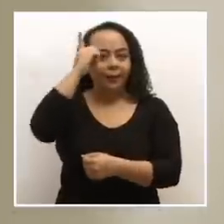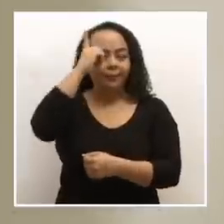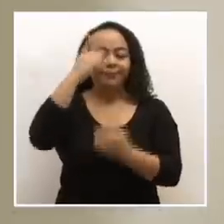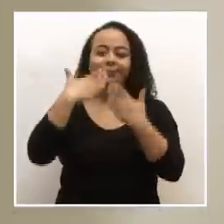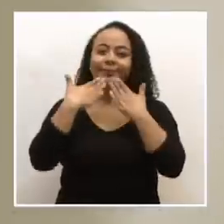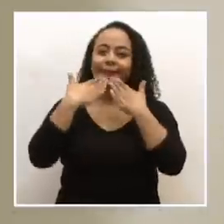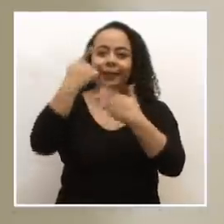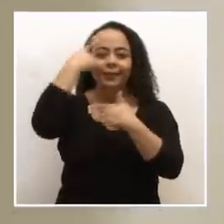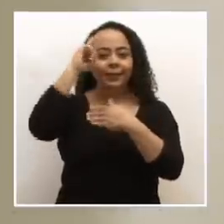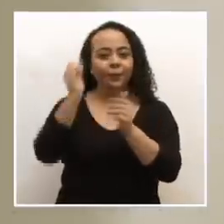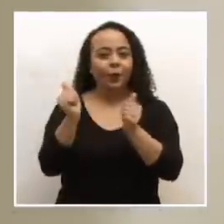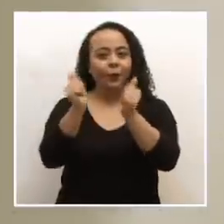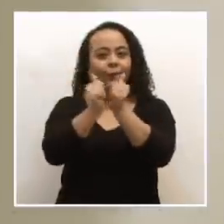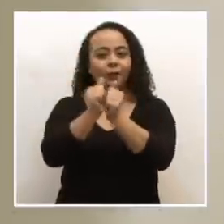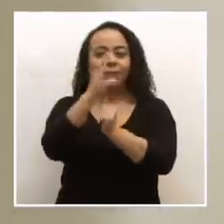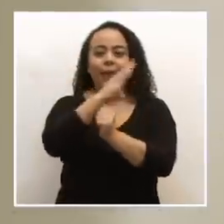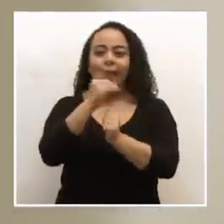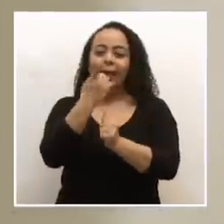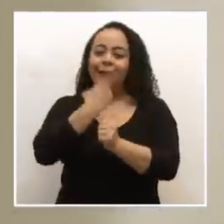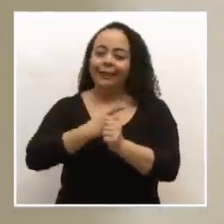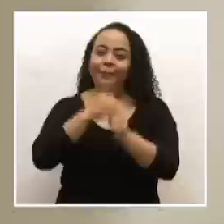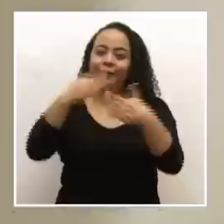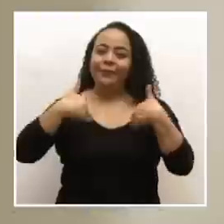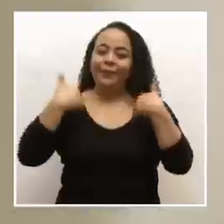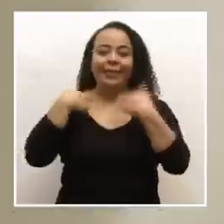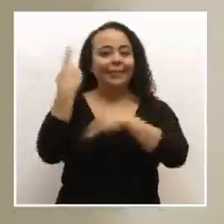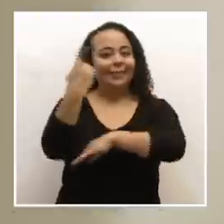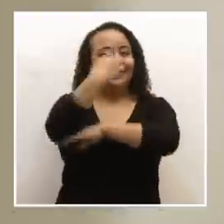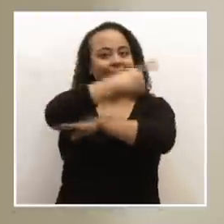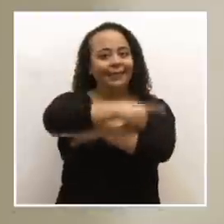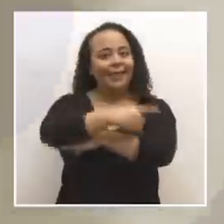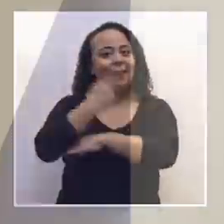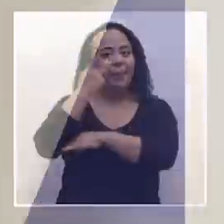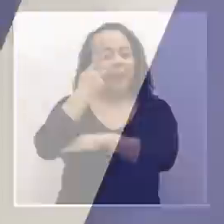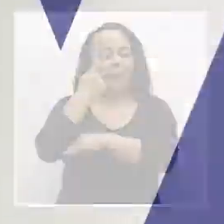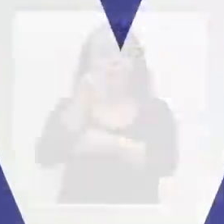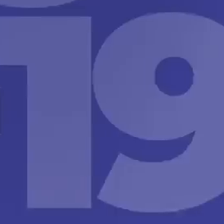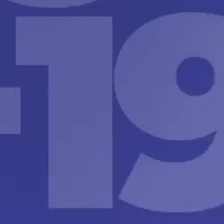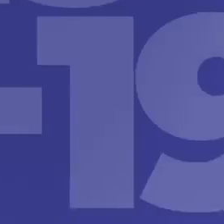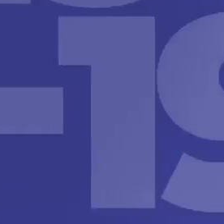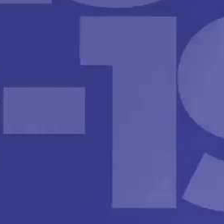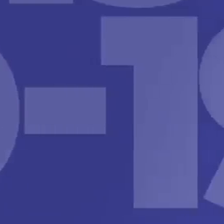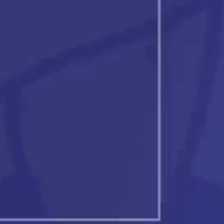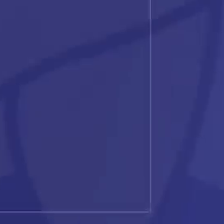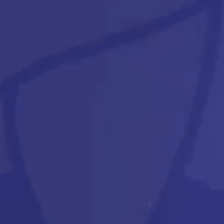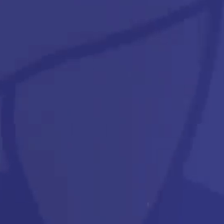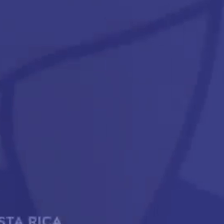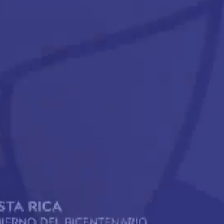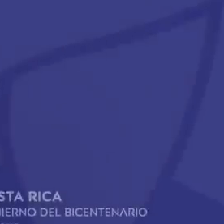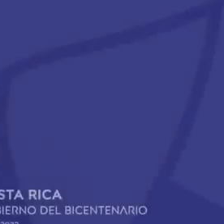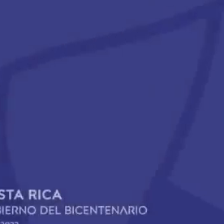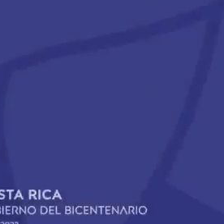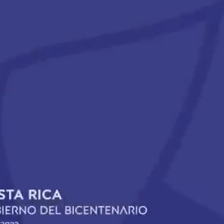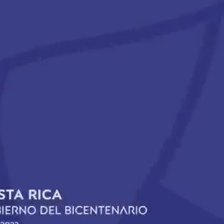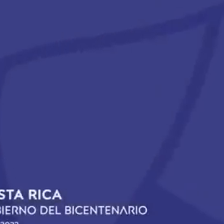Gracias por acompañarnos y les deseamos un feliz Día del Padre. Muy buenas tardes. Gracias. Gracias.